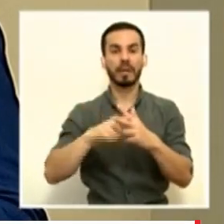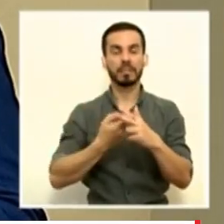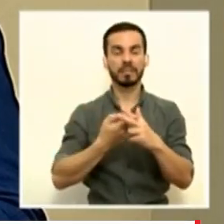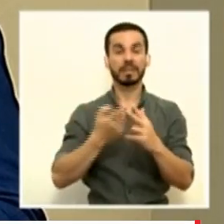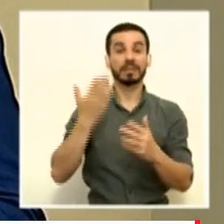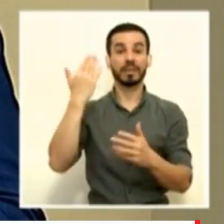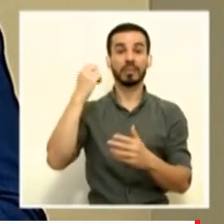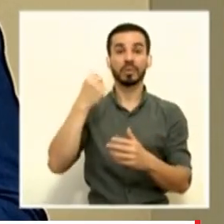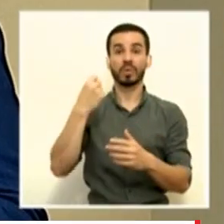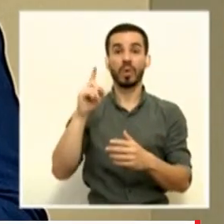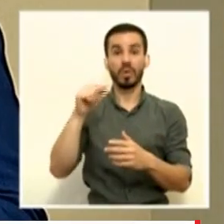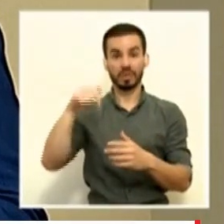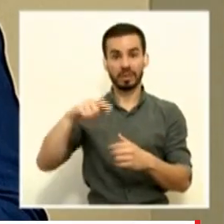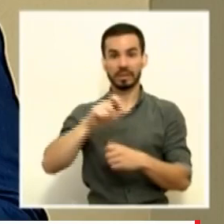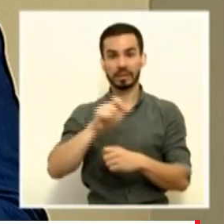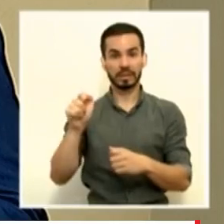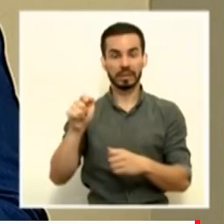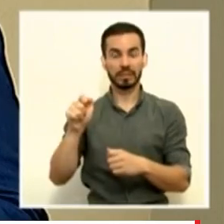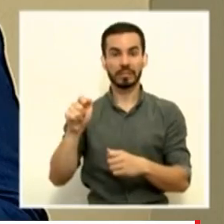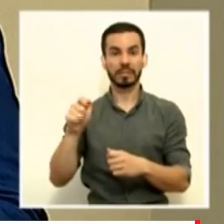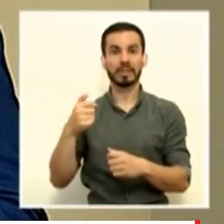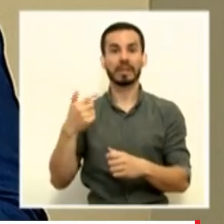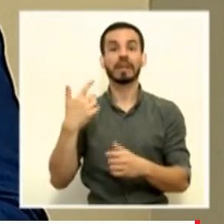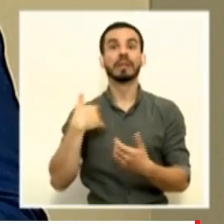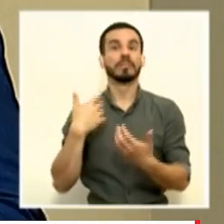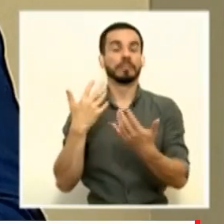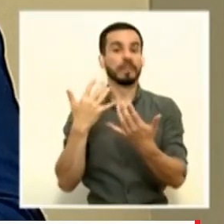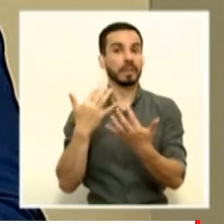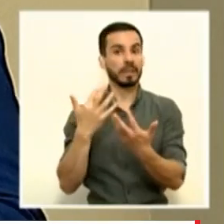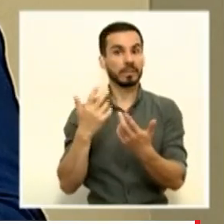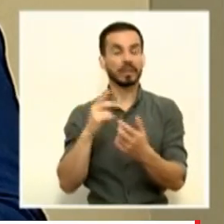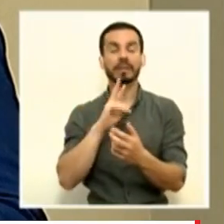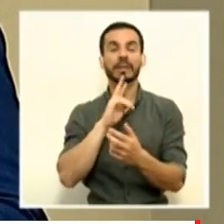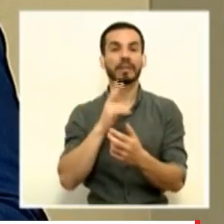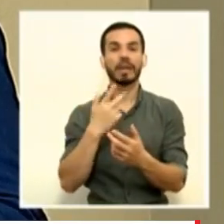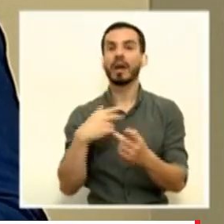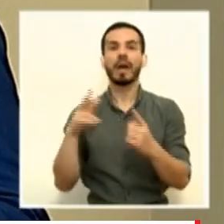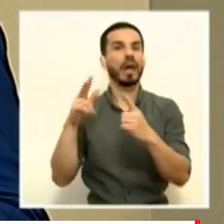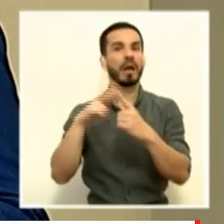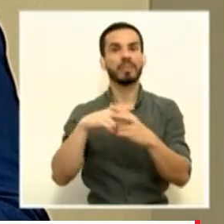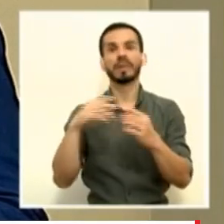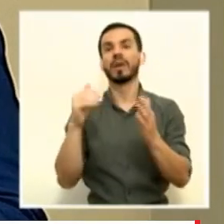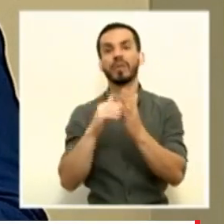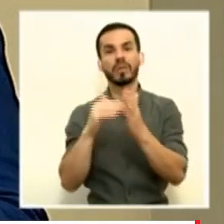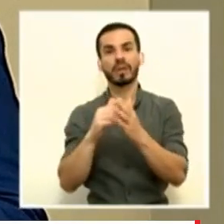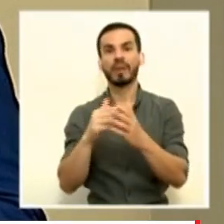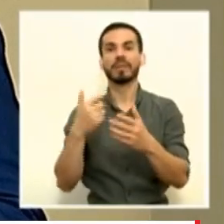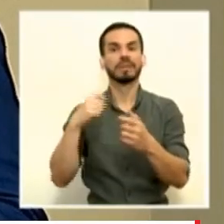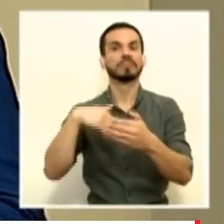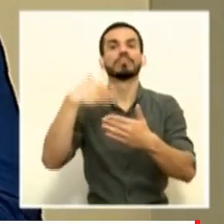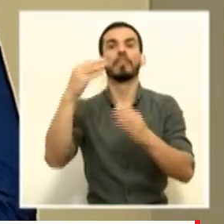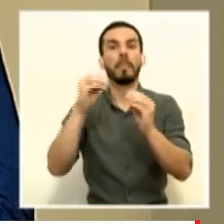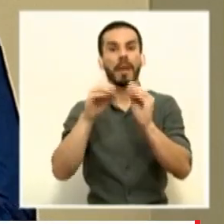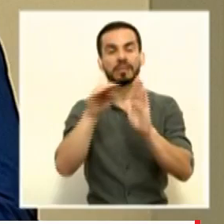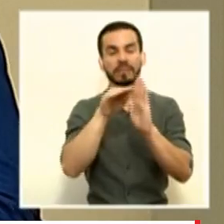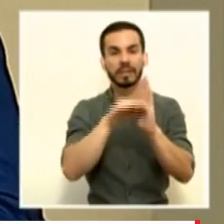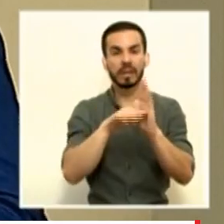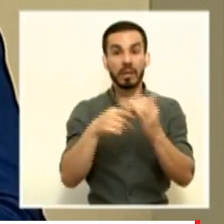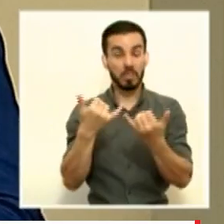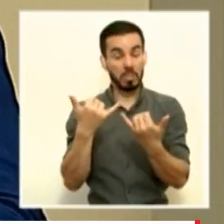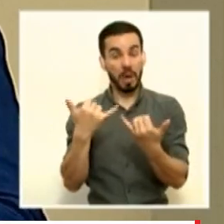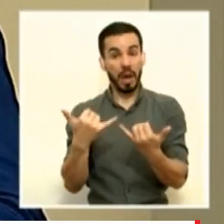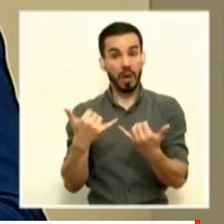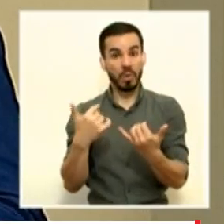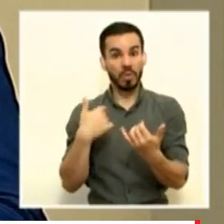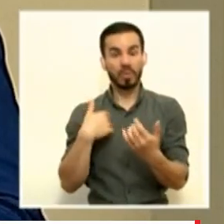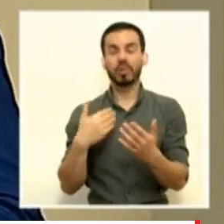11 de este mes, y que pues esperemos de verdad que no tengamos que aplicar otras medidas posteriores, pero por el momento